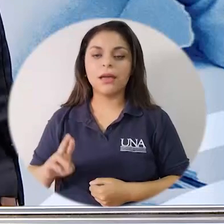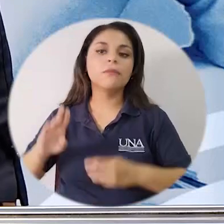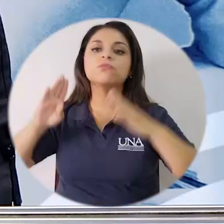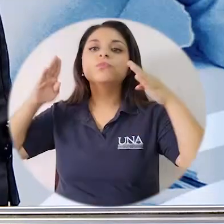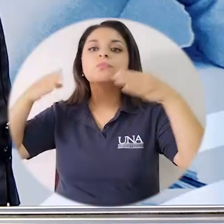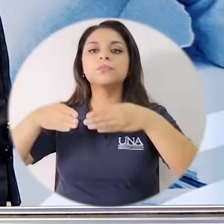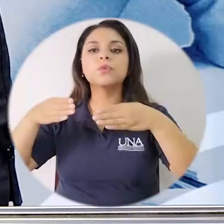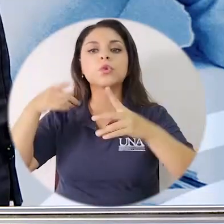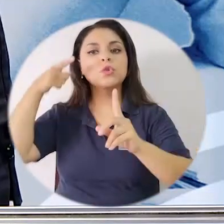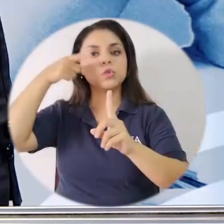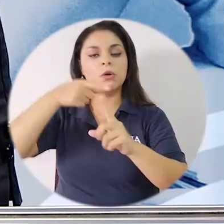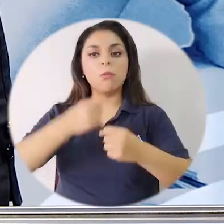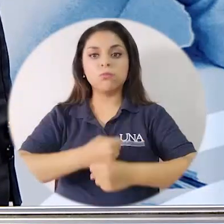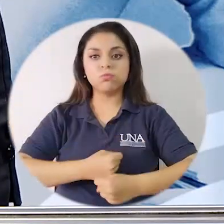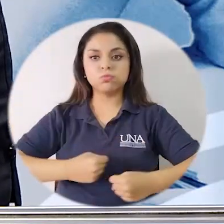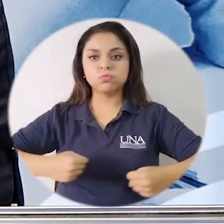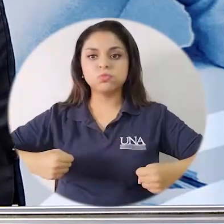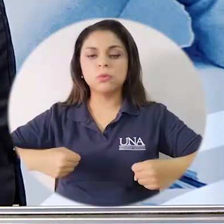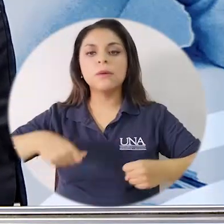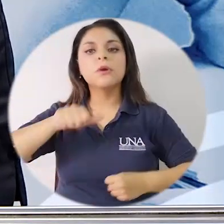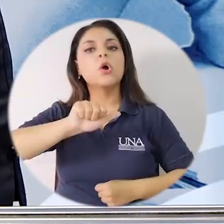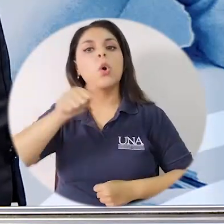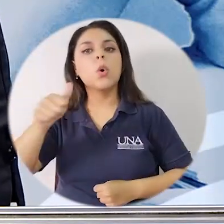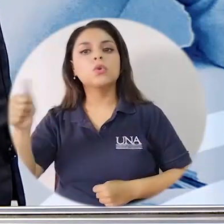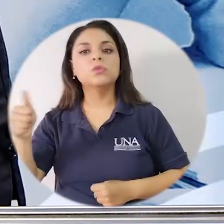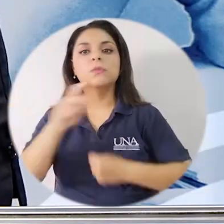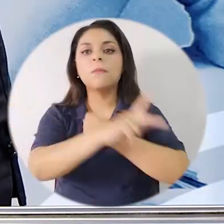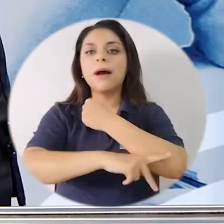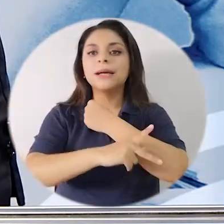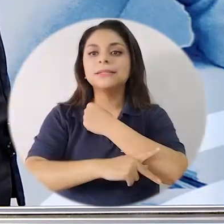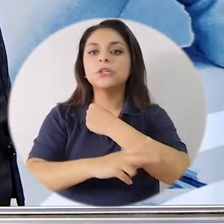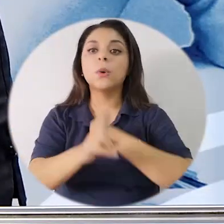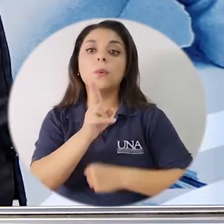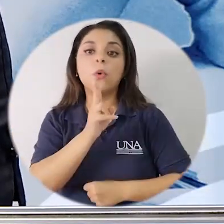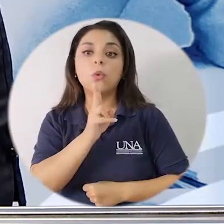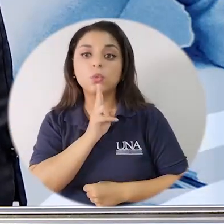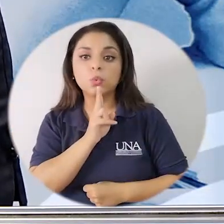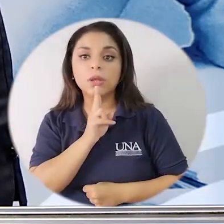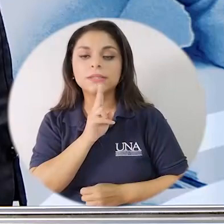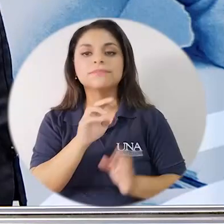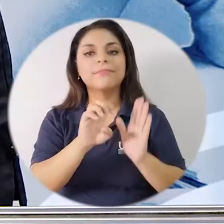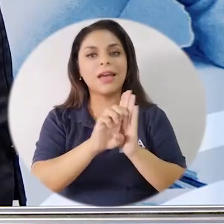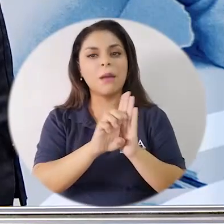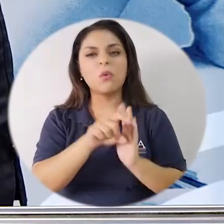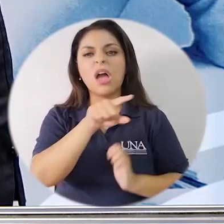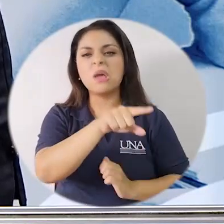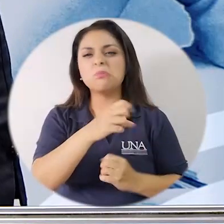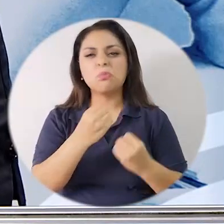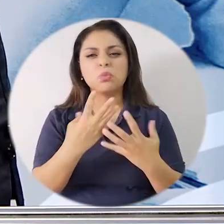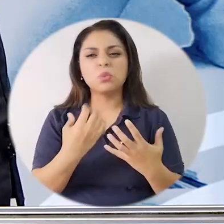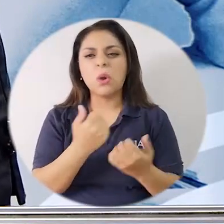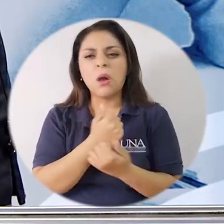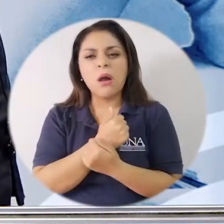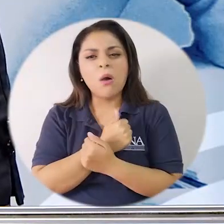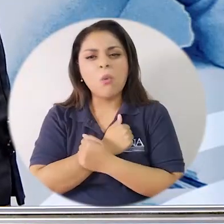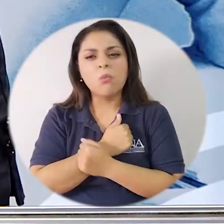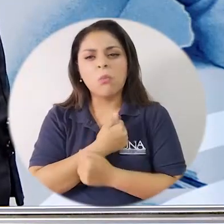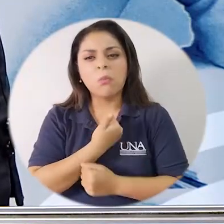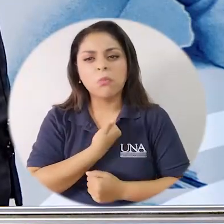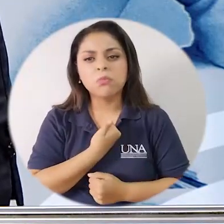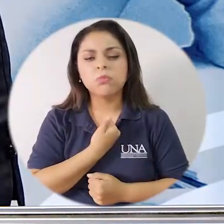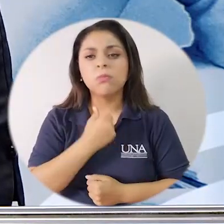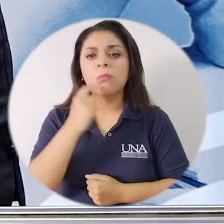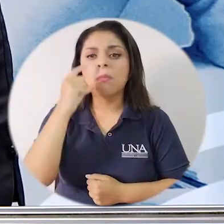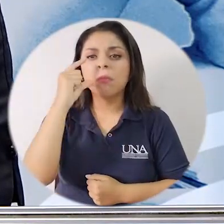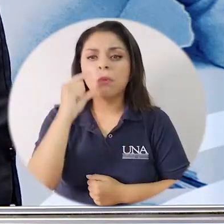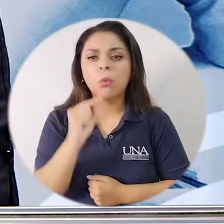en la problemática de sobrepeso y obesidad, en otros países como Honduras tenemos problemáticas de baja autoestima, que es lo que